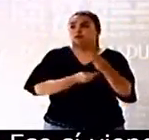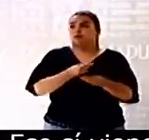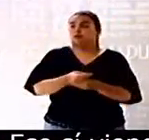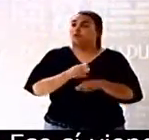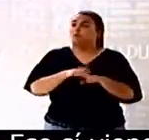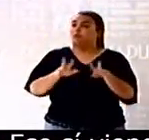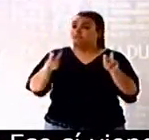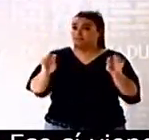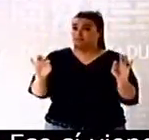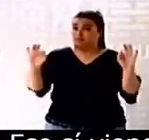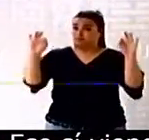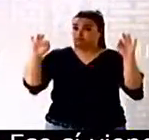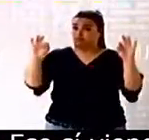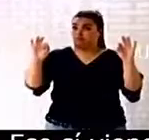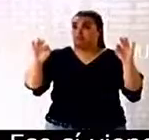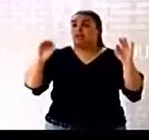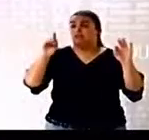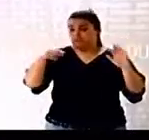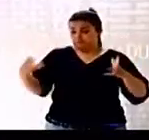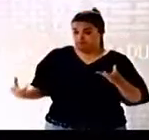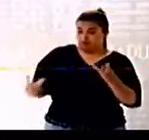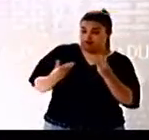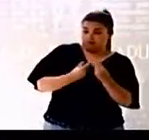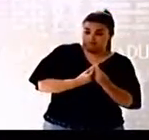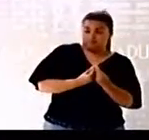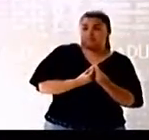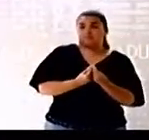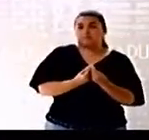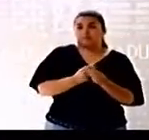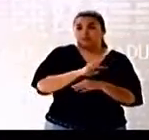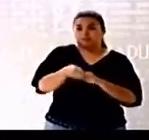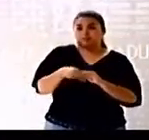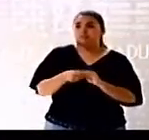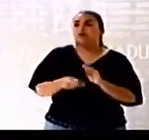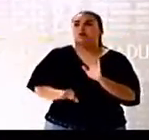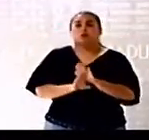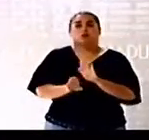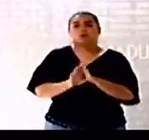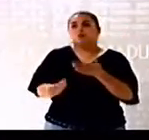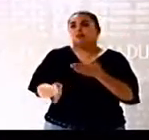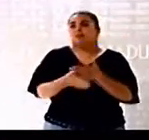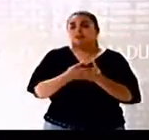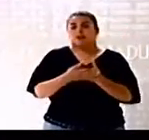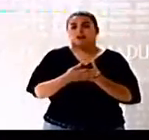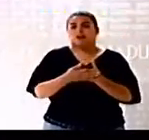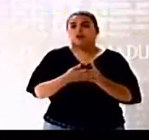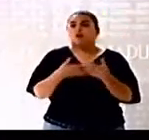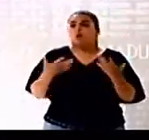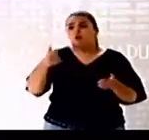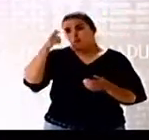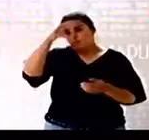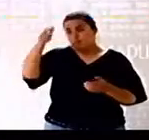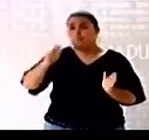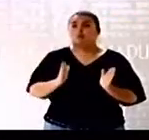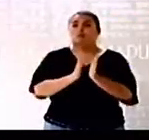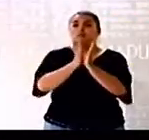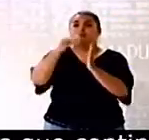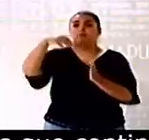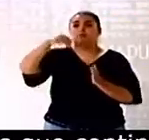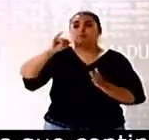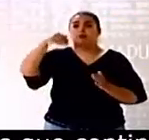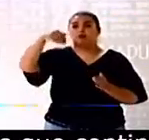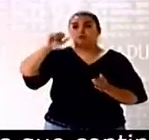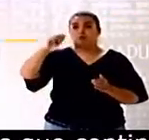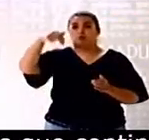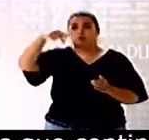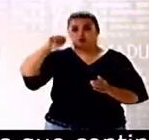sentido, y al calor de esto que les digo, decirles que continúa el cierre perimetral de la localidad de Los Santos de Maimona, que